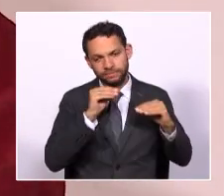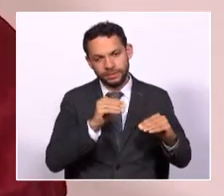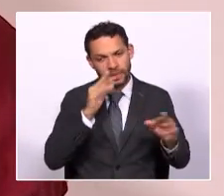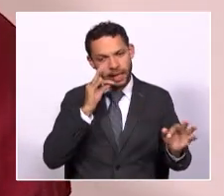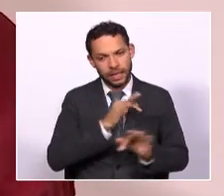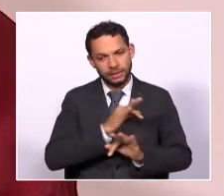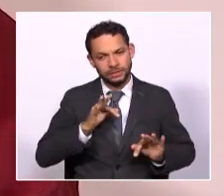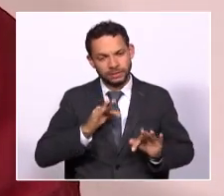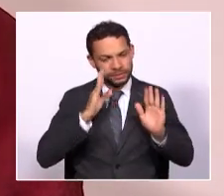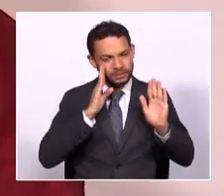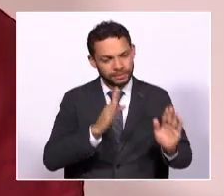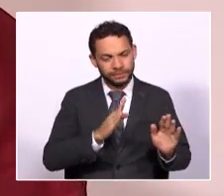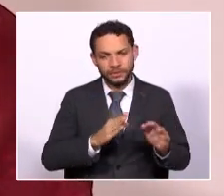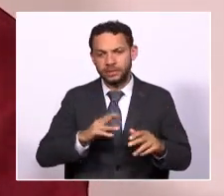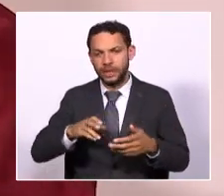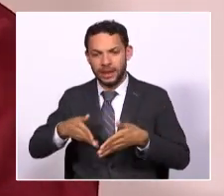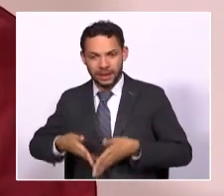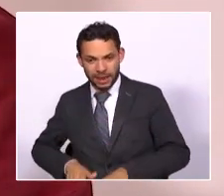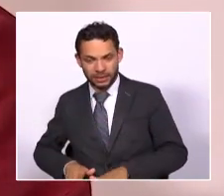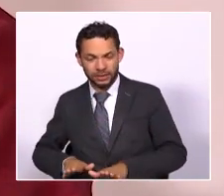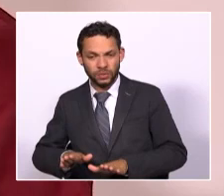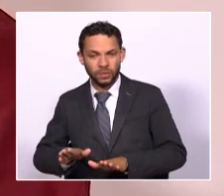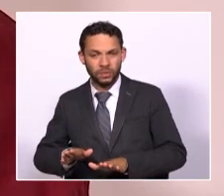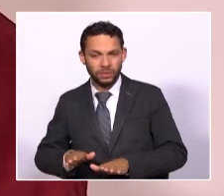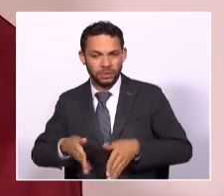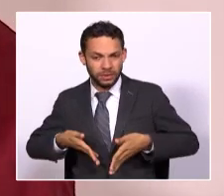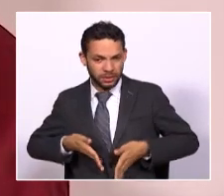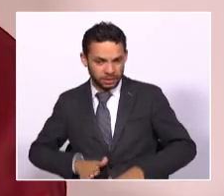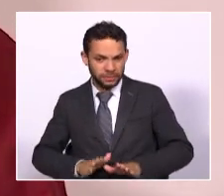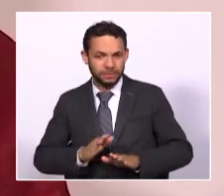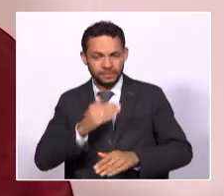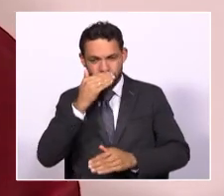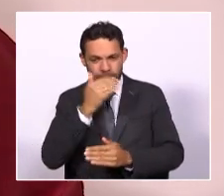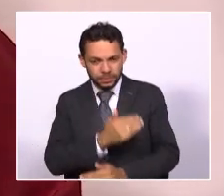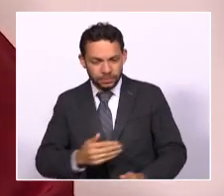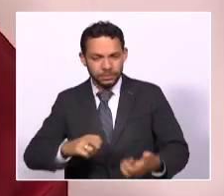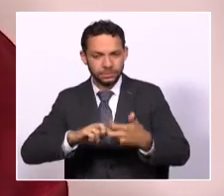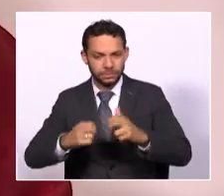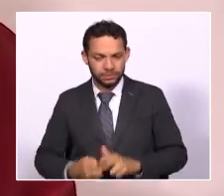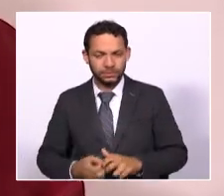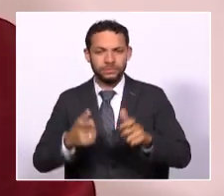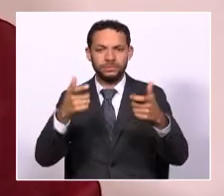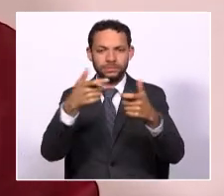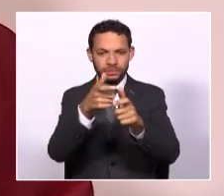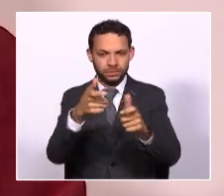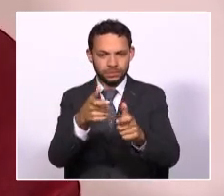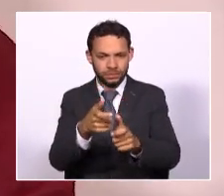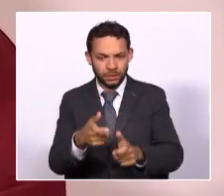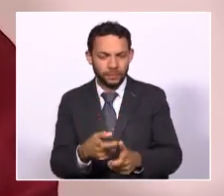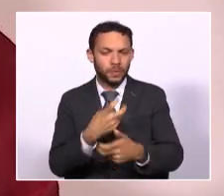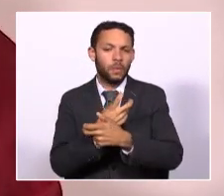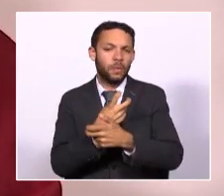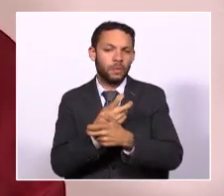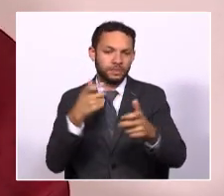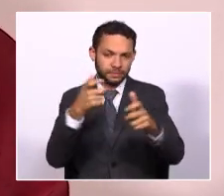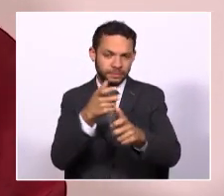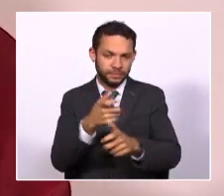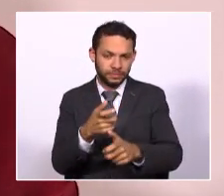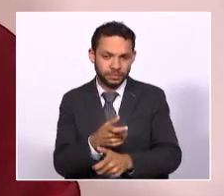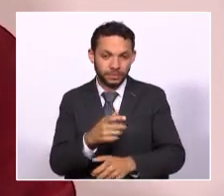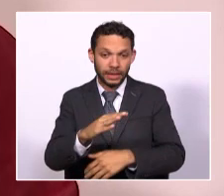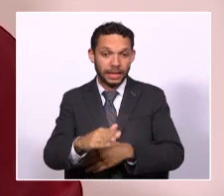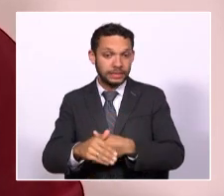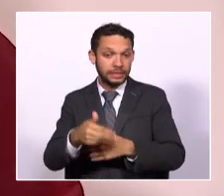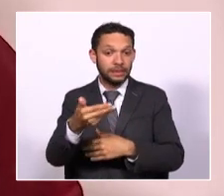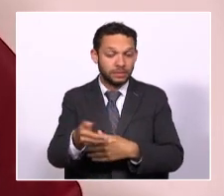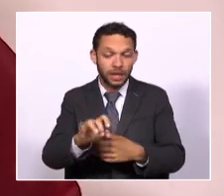problema neuroestructural con el que nace el niño a nivel de columna se agudice mucho más. Y está el que es adquirido, que normalmente puede ser postraumático por algún